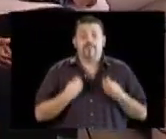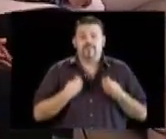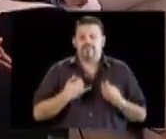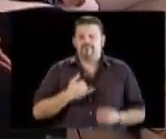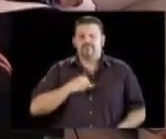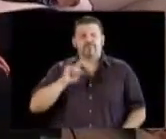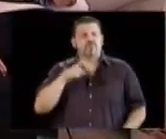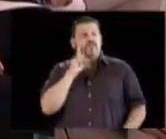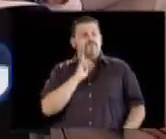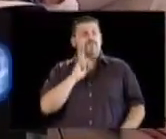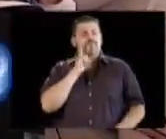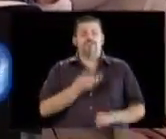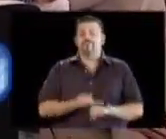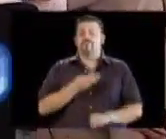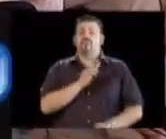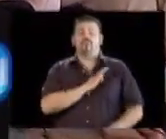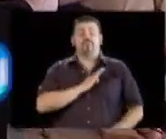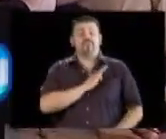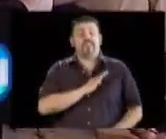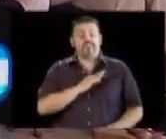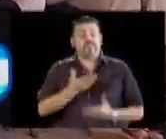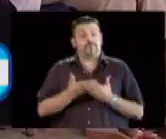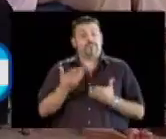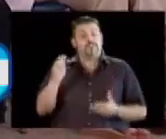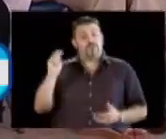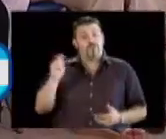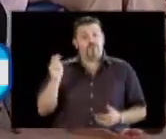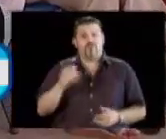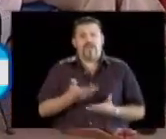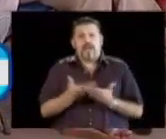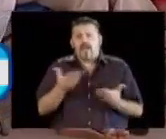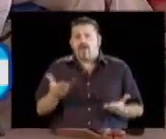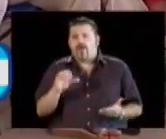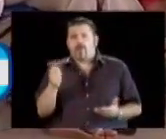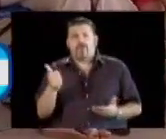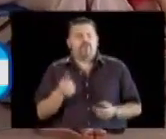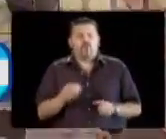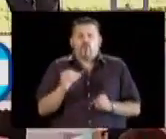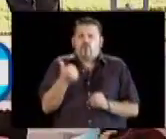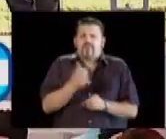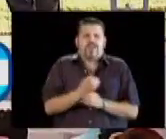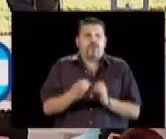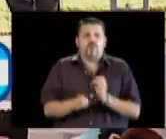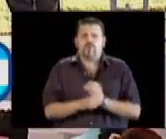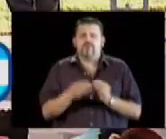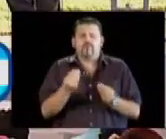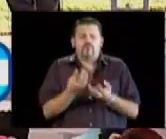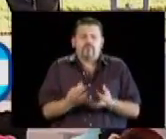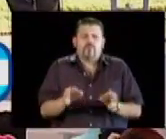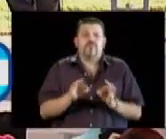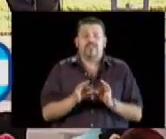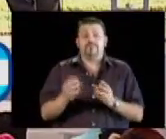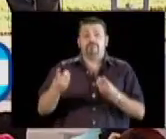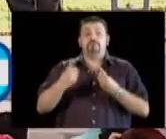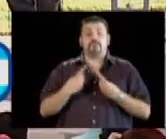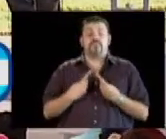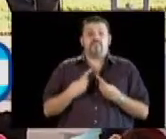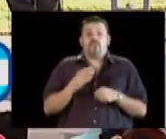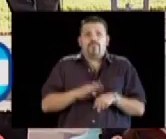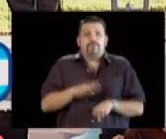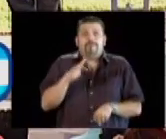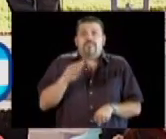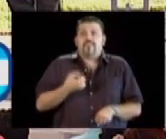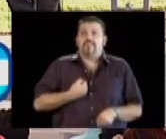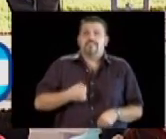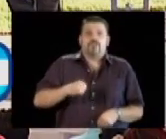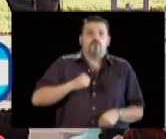feliz. Pero además de la felicidad, me dio otra cosa también muy importante que todos ustedes saben. Me dio más salud de